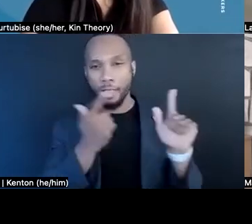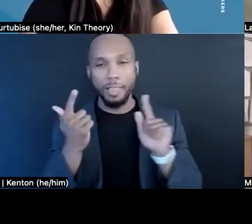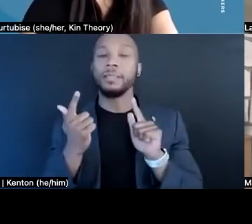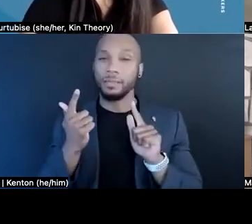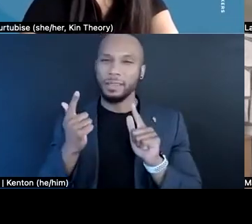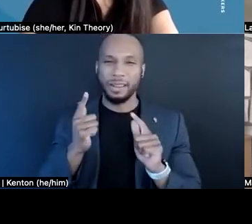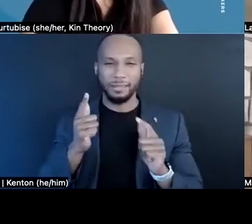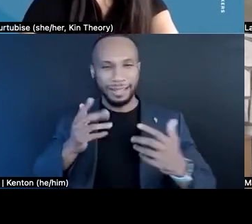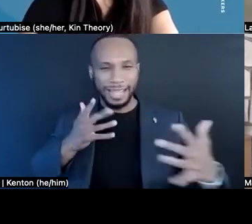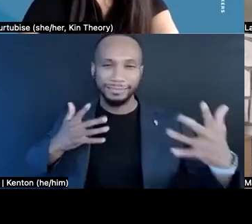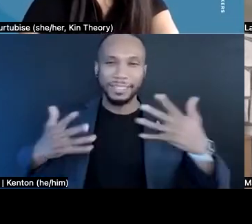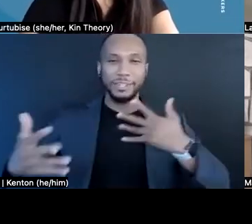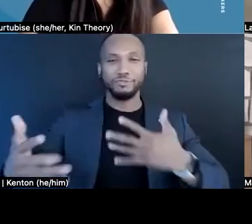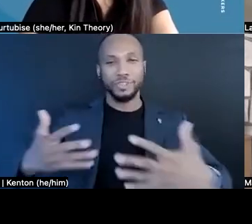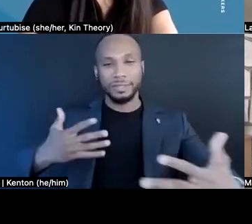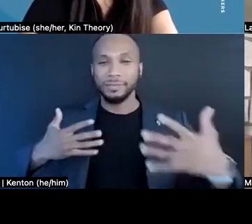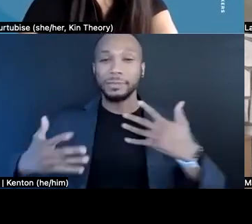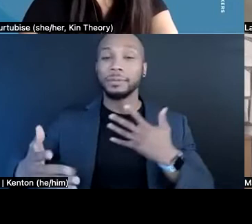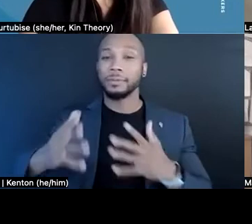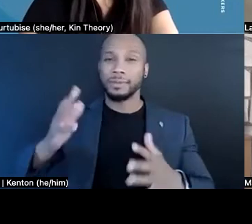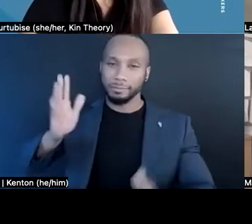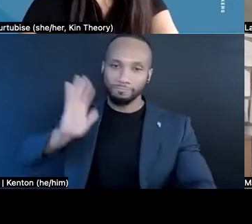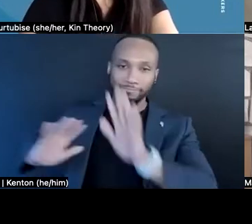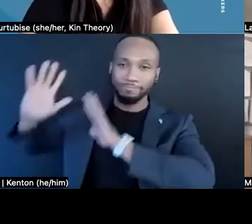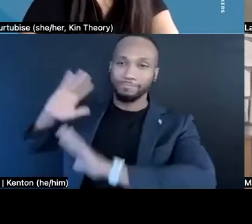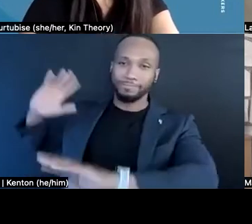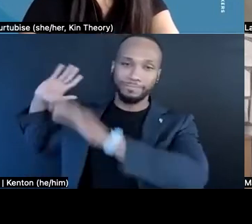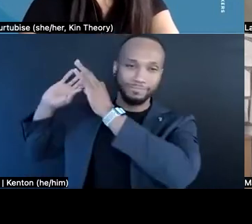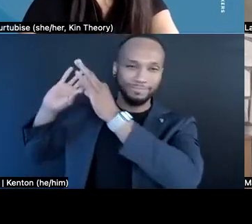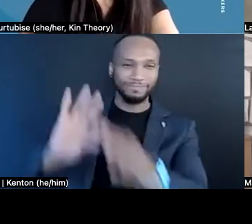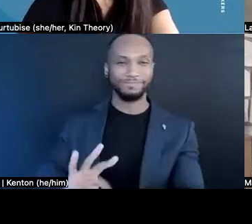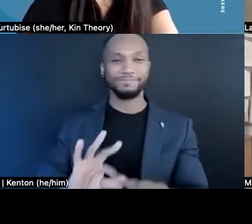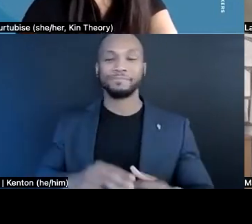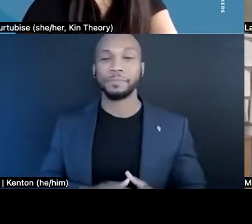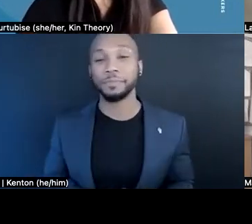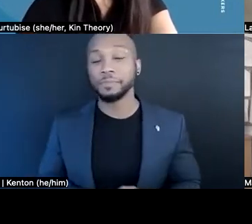energía ancestral. Y me siento muy